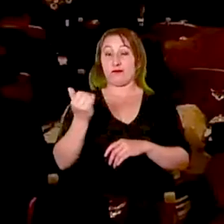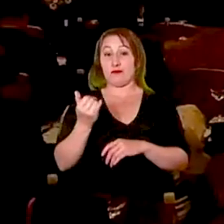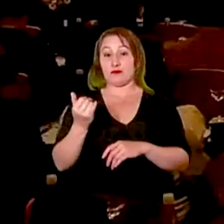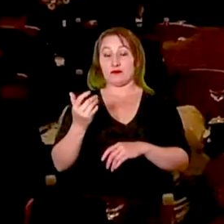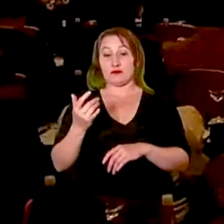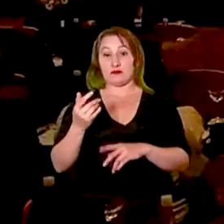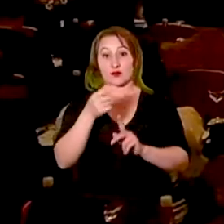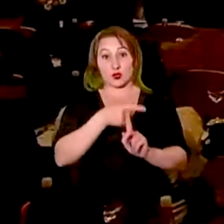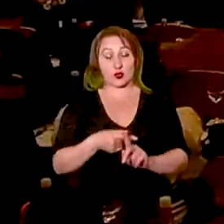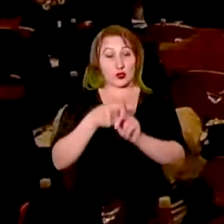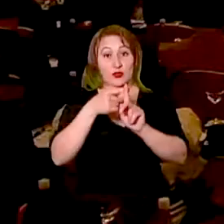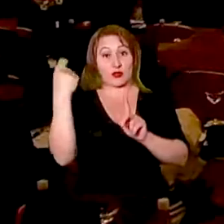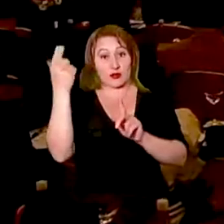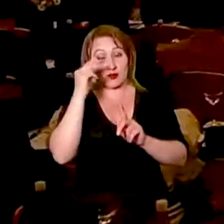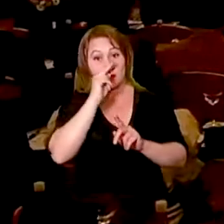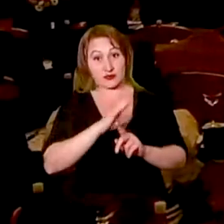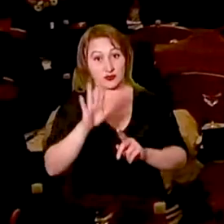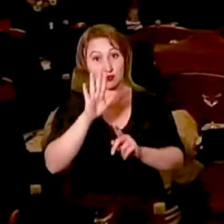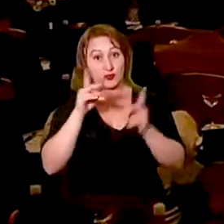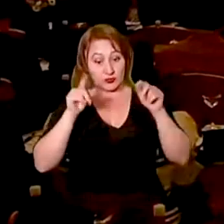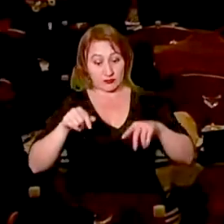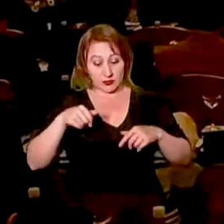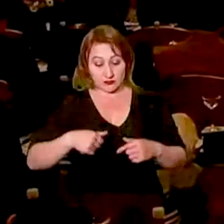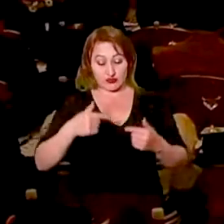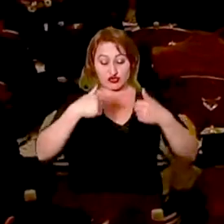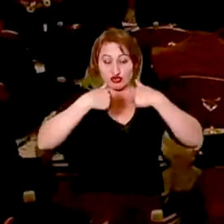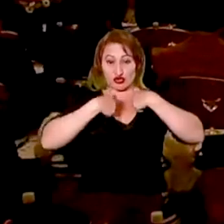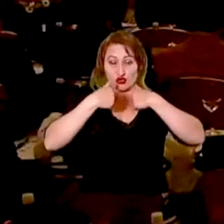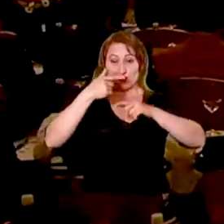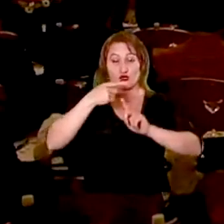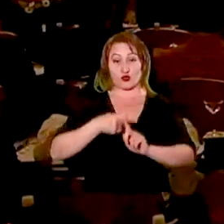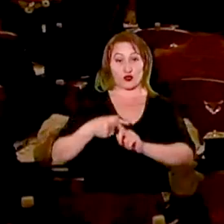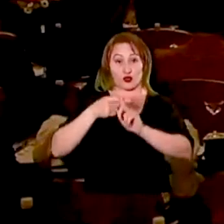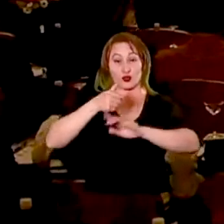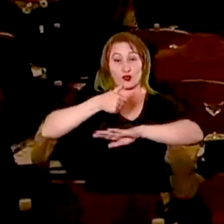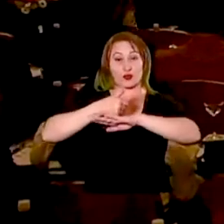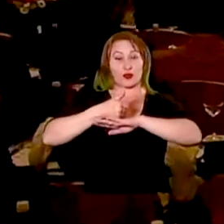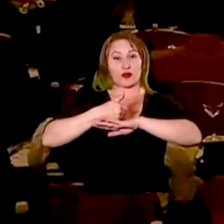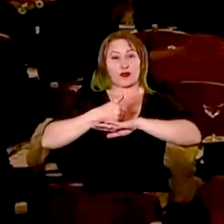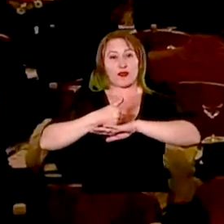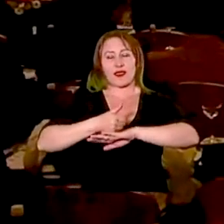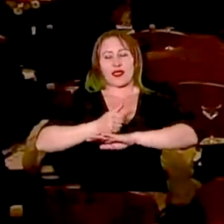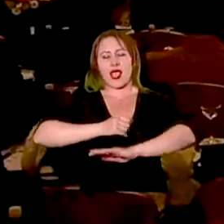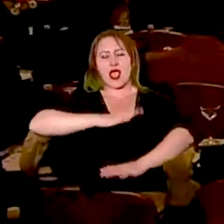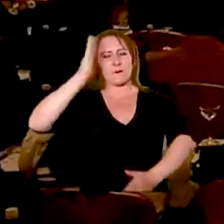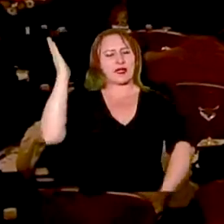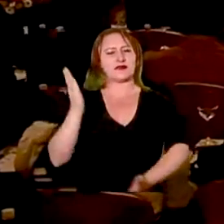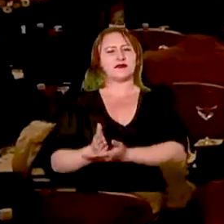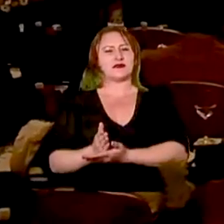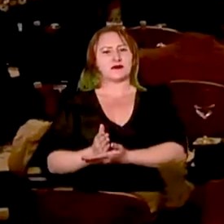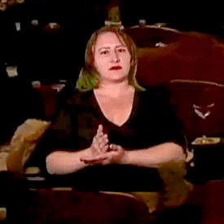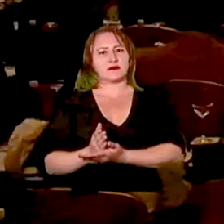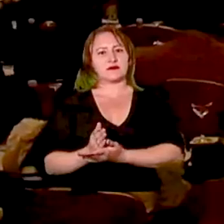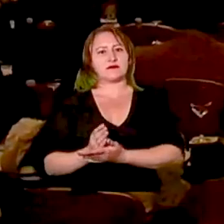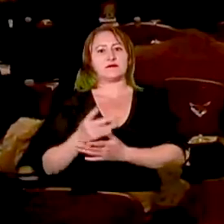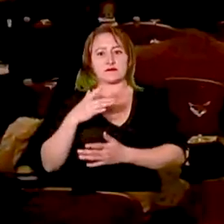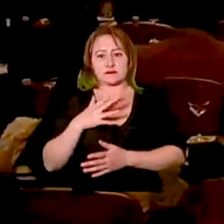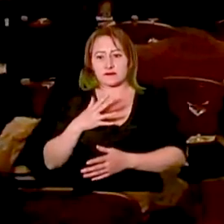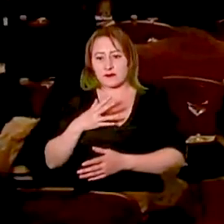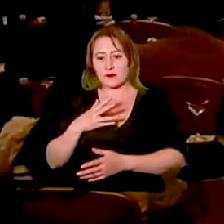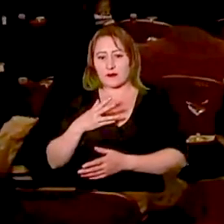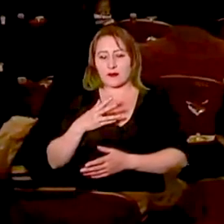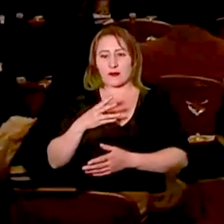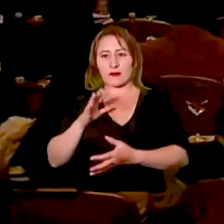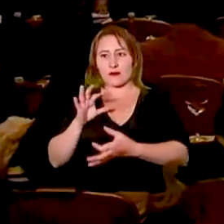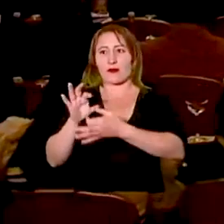La Procuraduría General de la Nación y esta procuradora jamás dejará incluirse o que